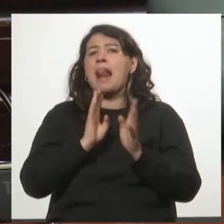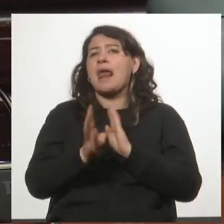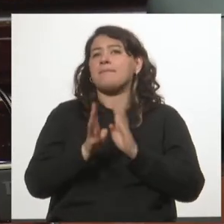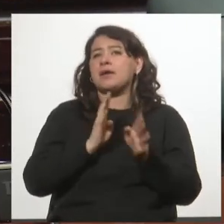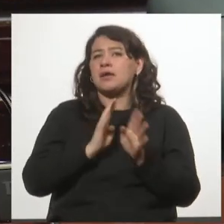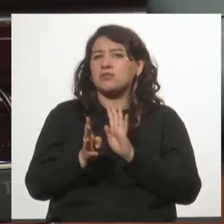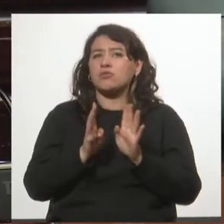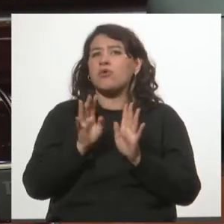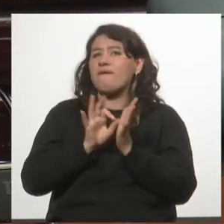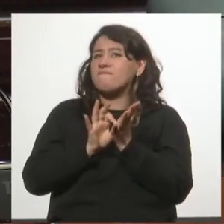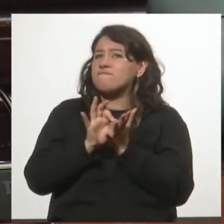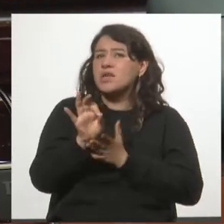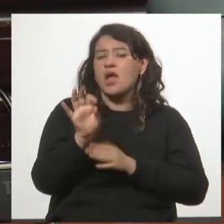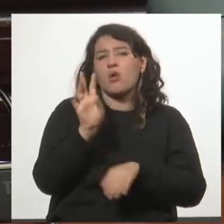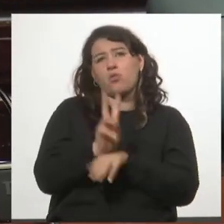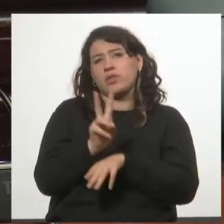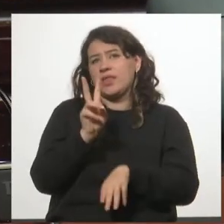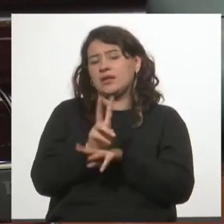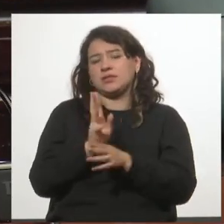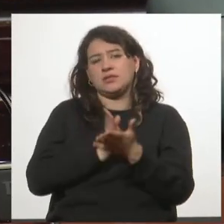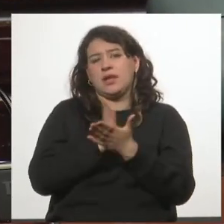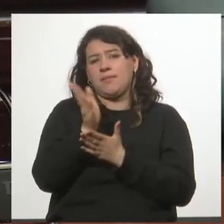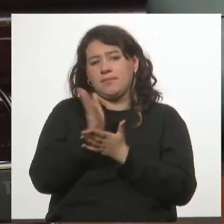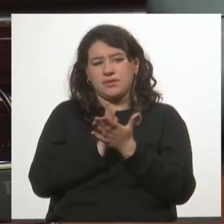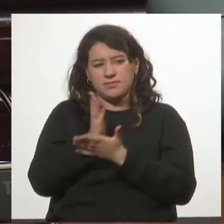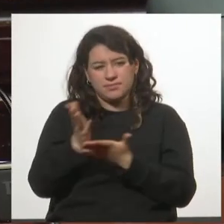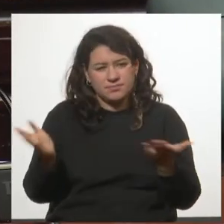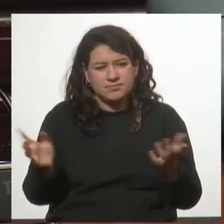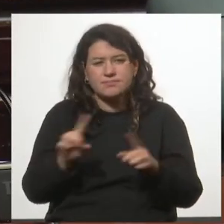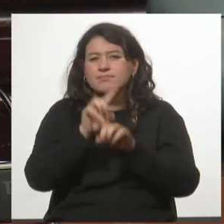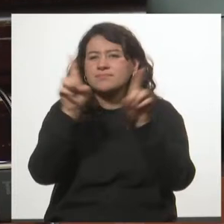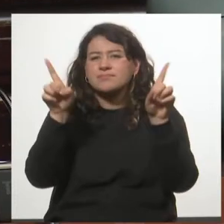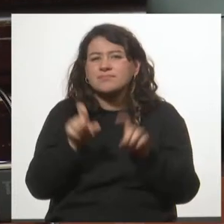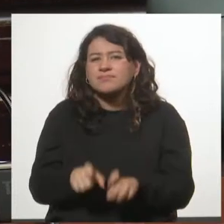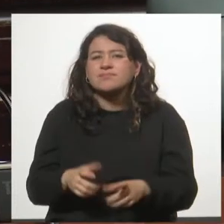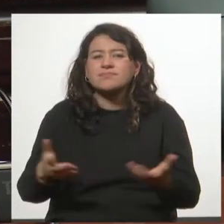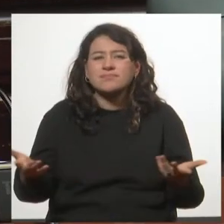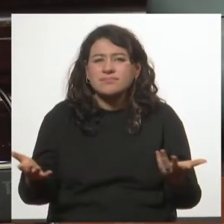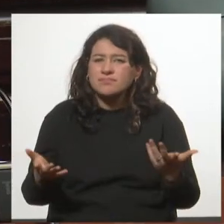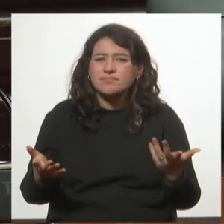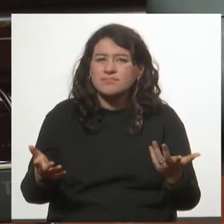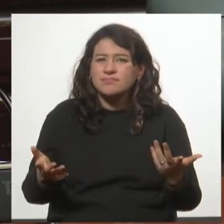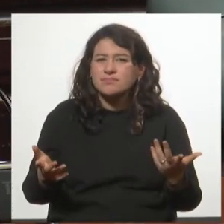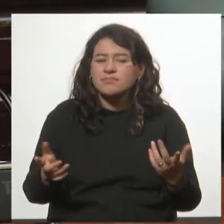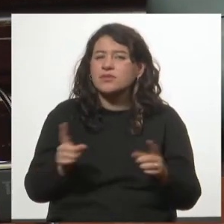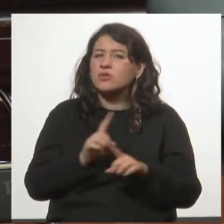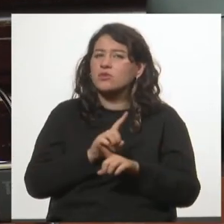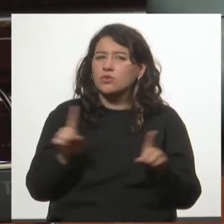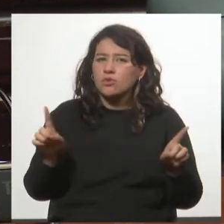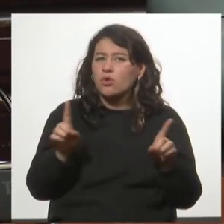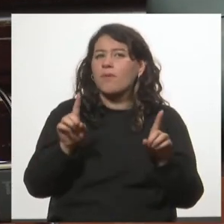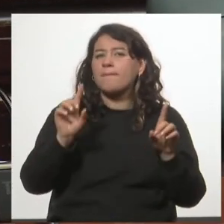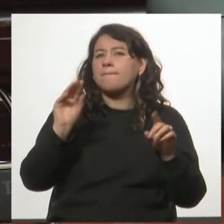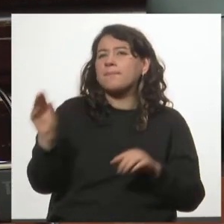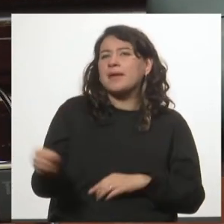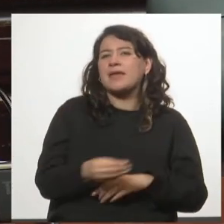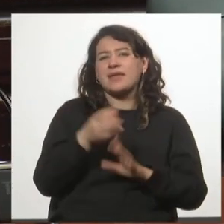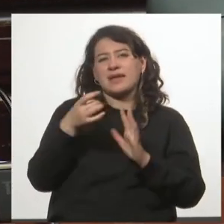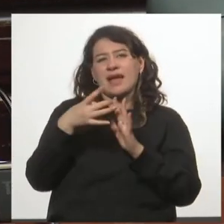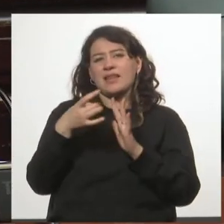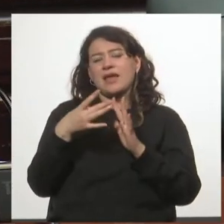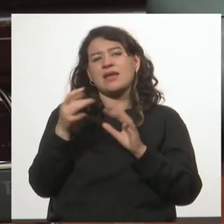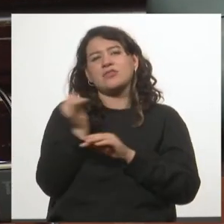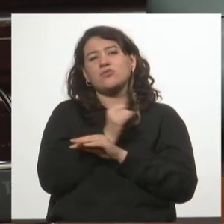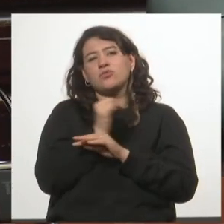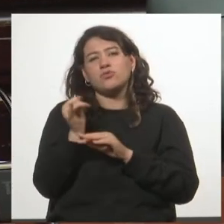es fiel custodio cabe preguntar si no se degradó la calidad de la institucionalidad